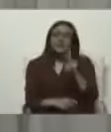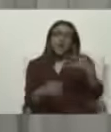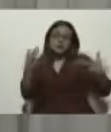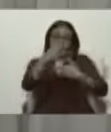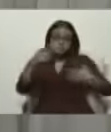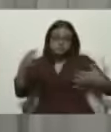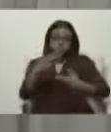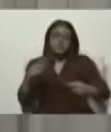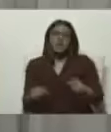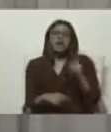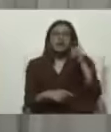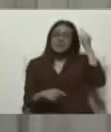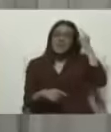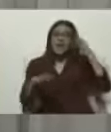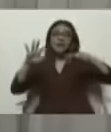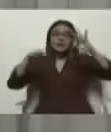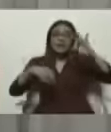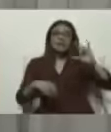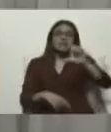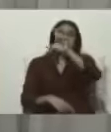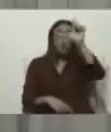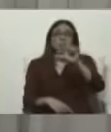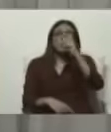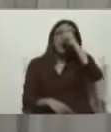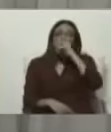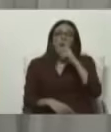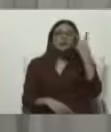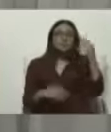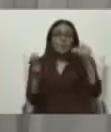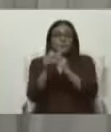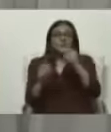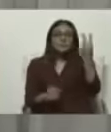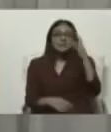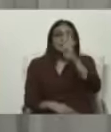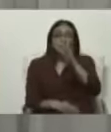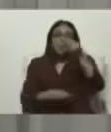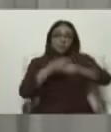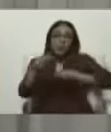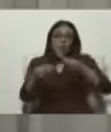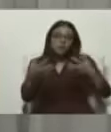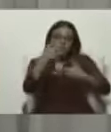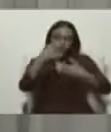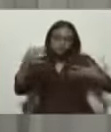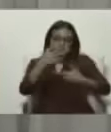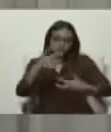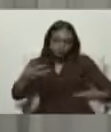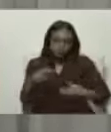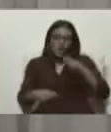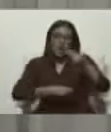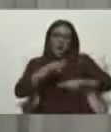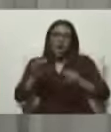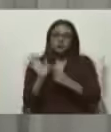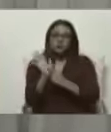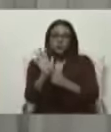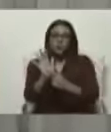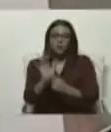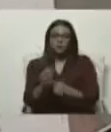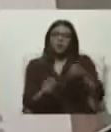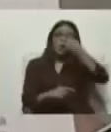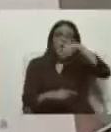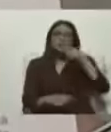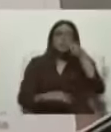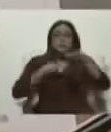día 13 de julio del año 2024 este artículo. ¿Do you speak